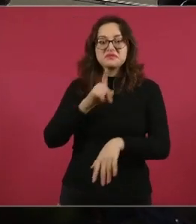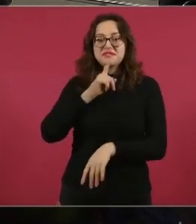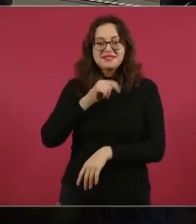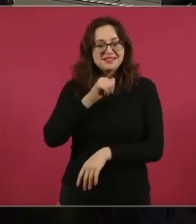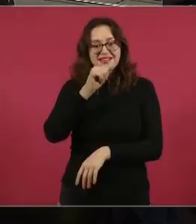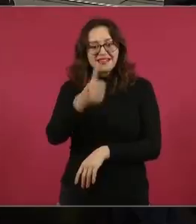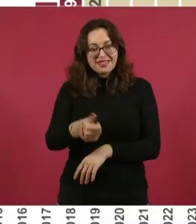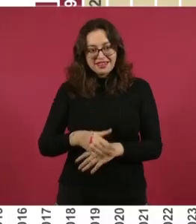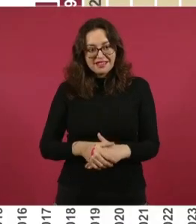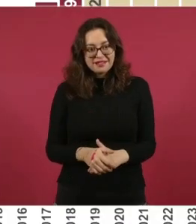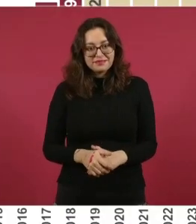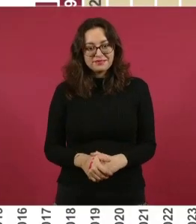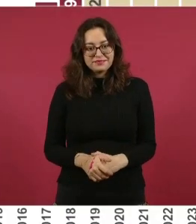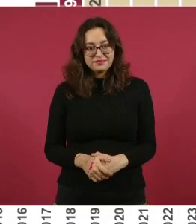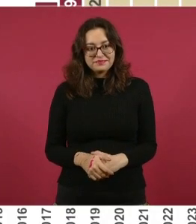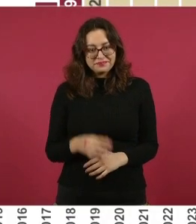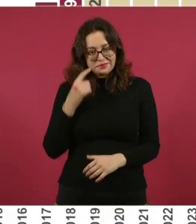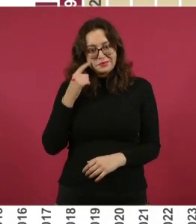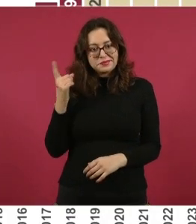Miren,